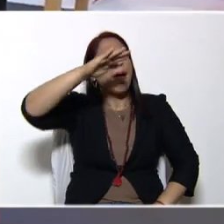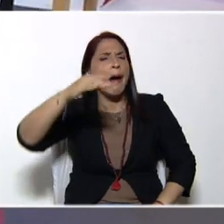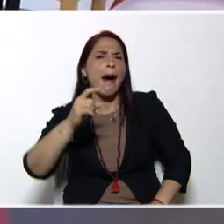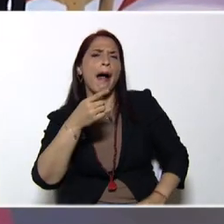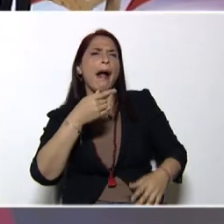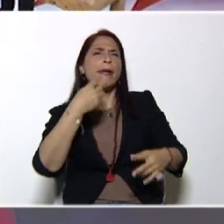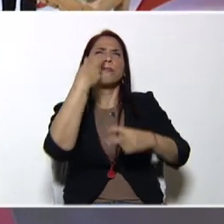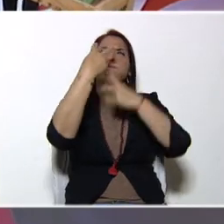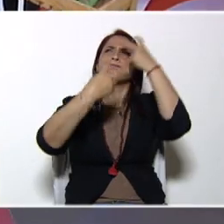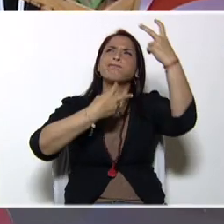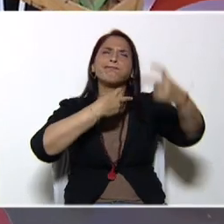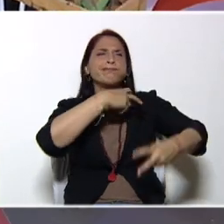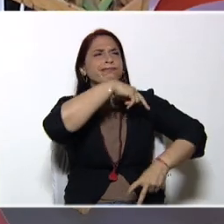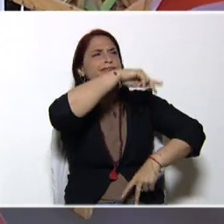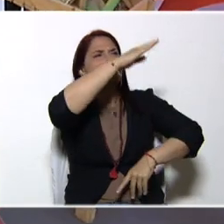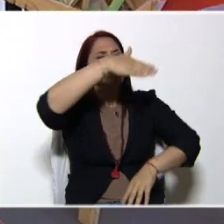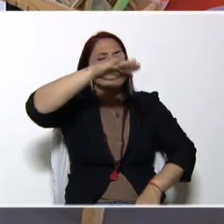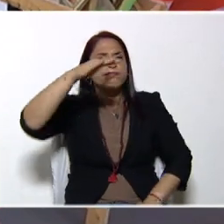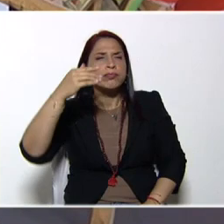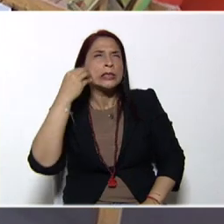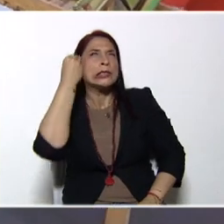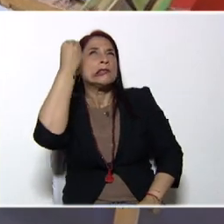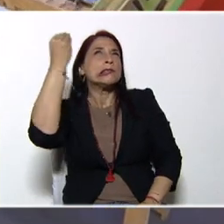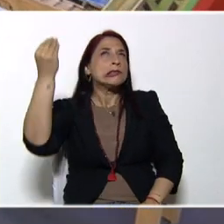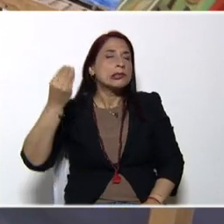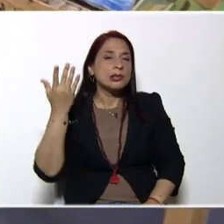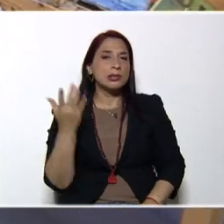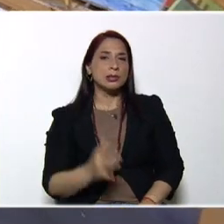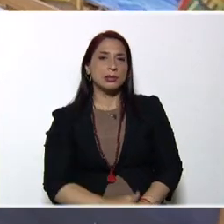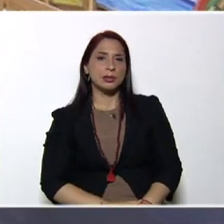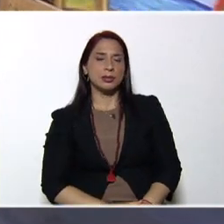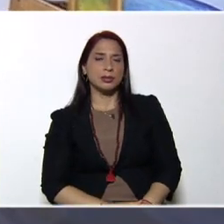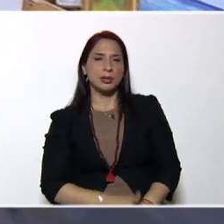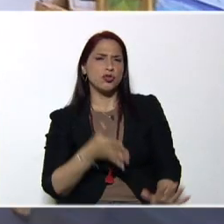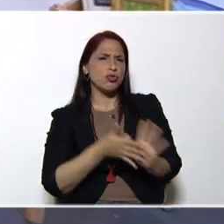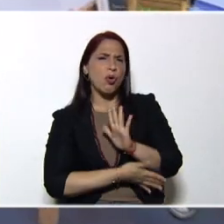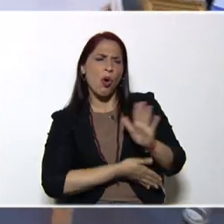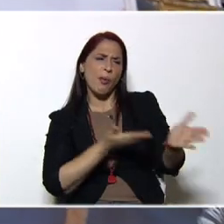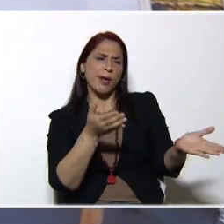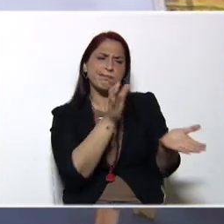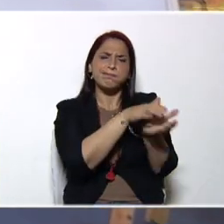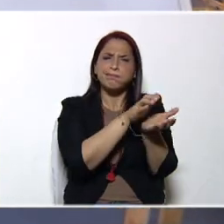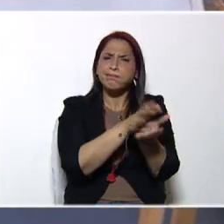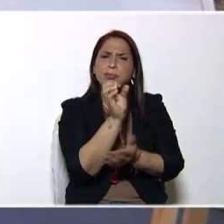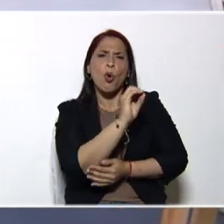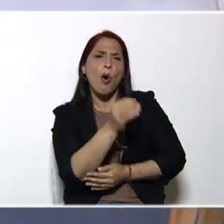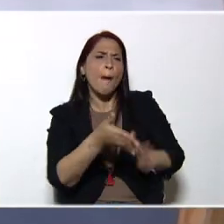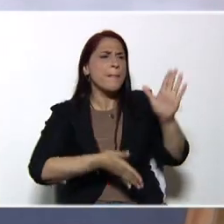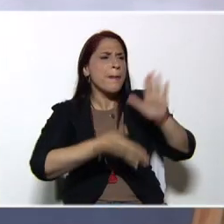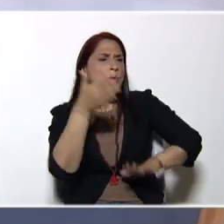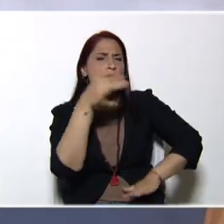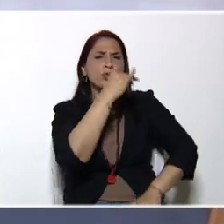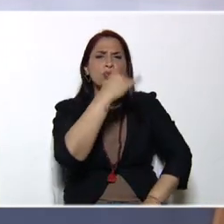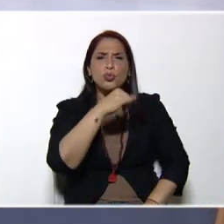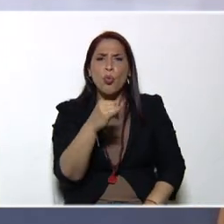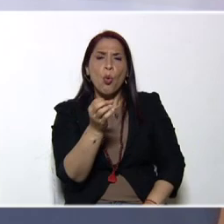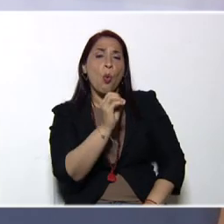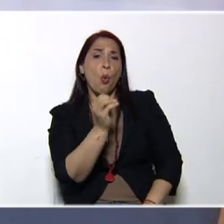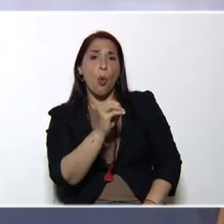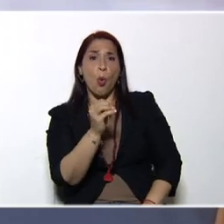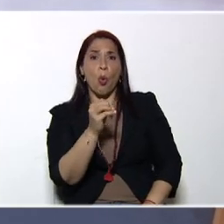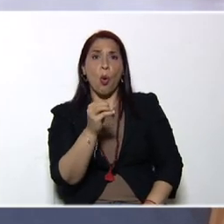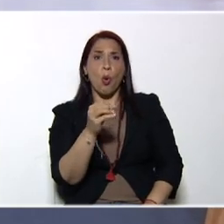Guaraíra Repano, me voy al parque de allá de Nueva Esparta, me voy al Zulia con la